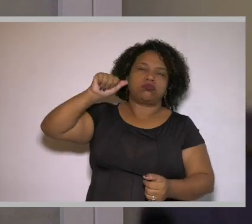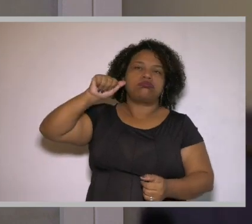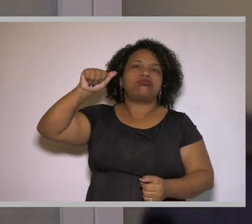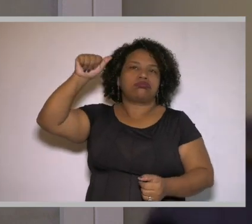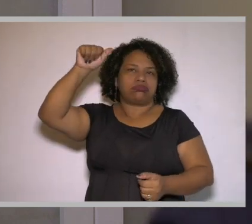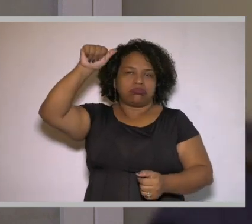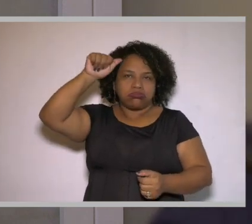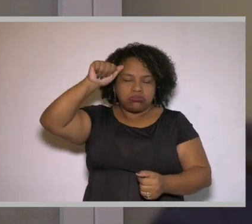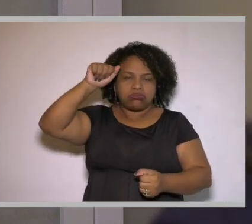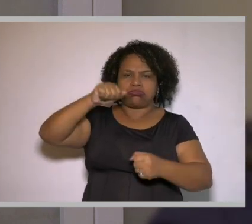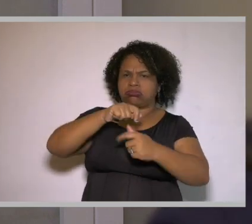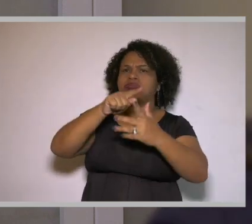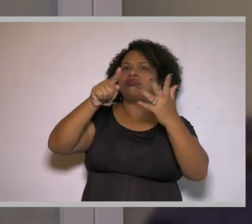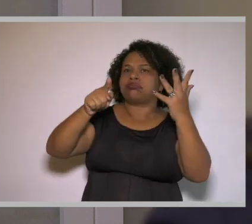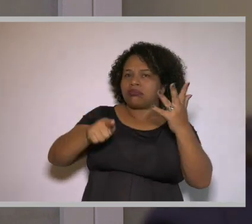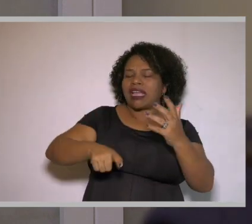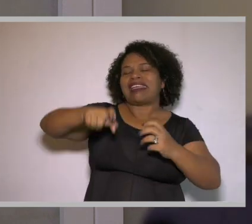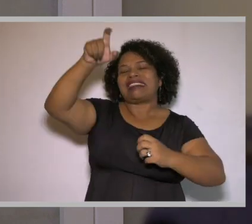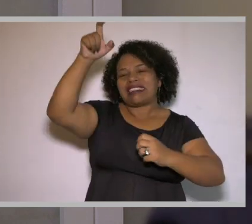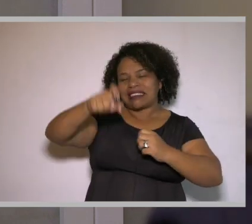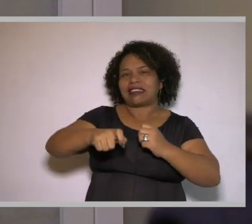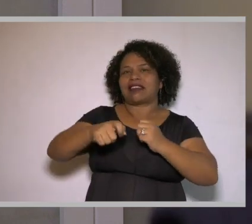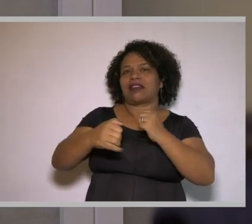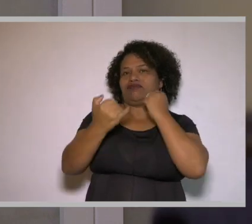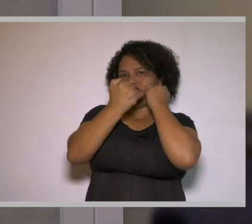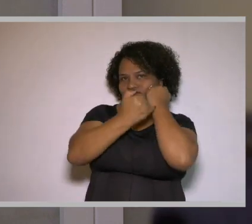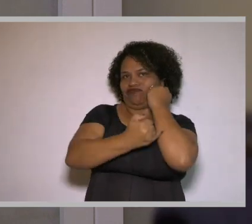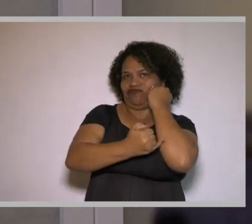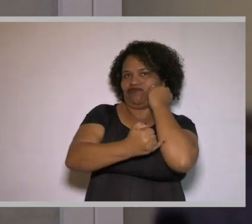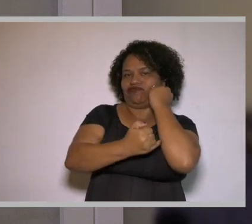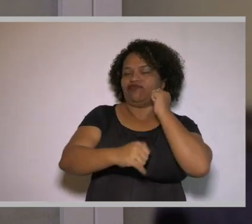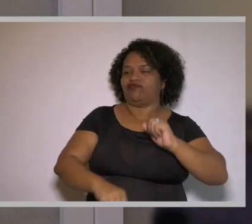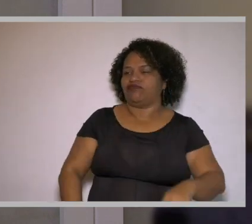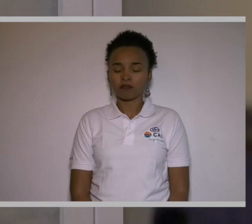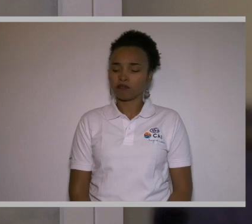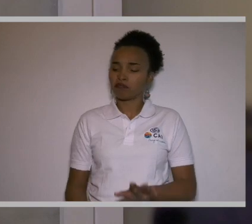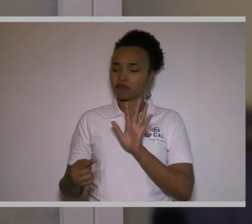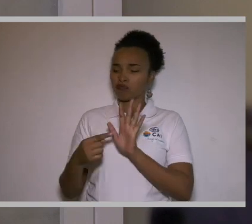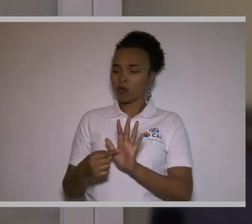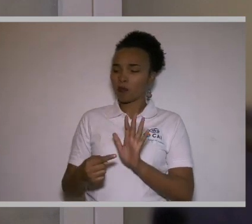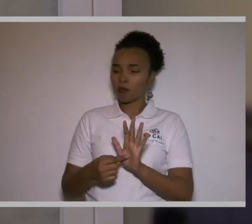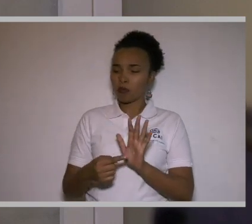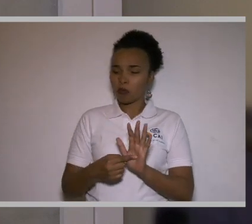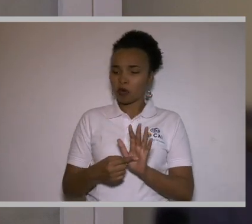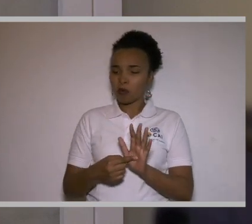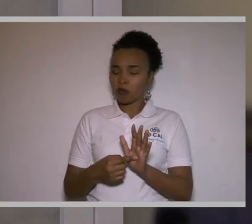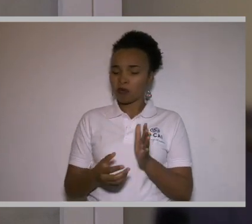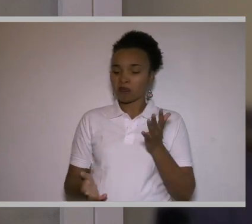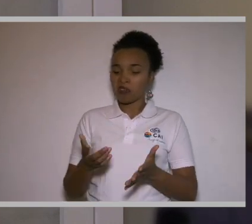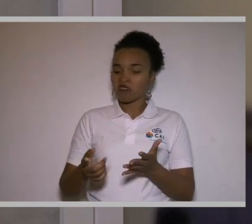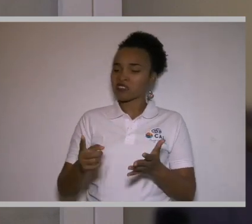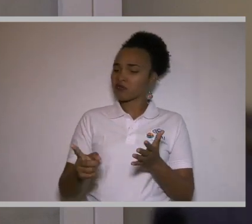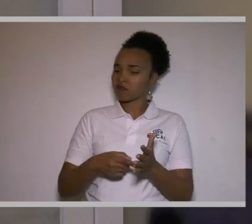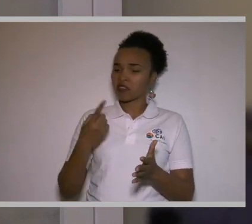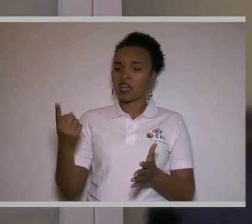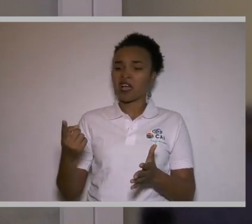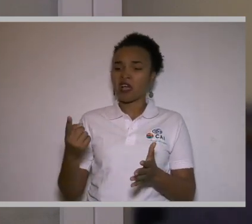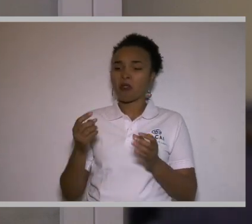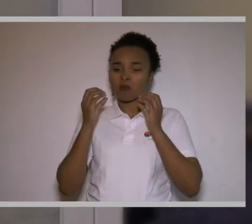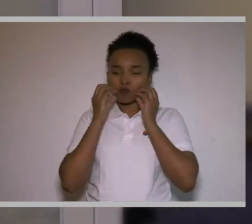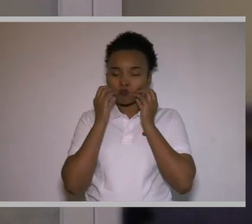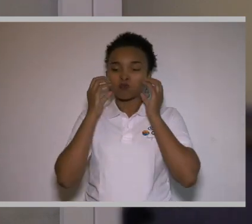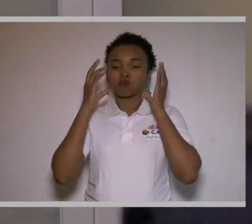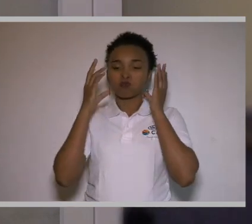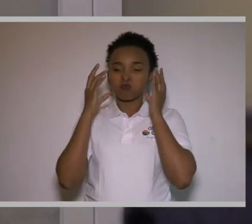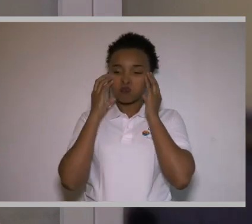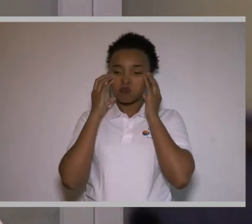en consideración que esa población es más susceptible y por lo cual la cirugía en ellos se beneficia a temprana edad. Lo que le quiero decir con esto,